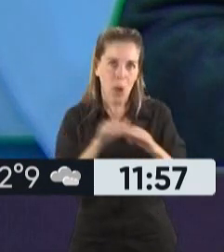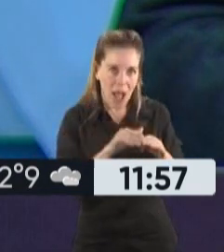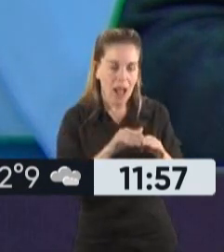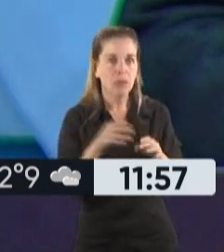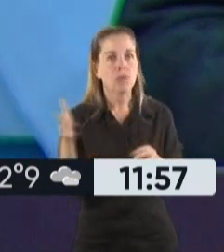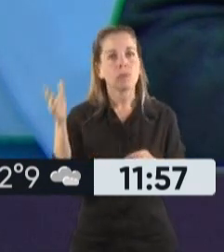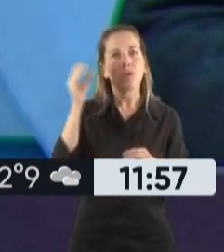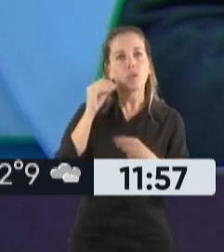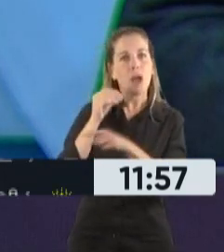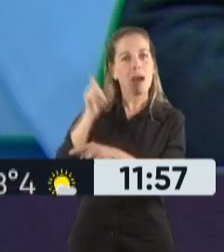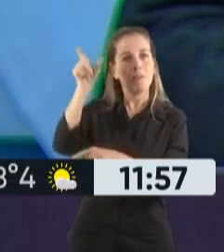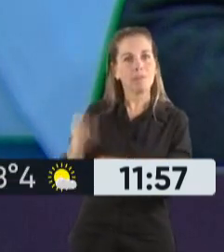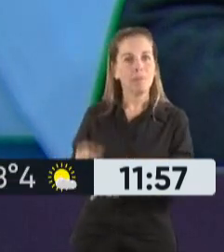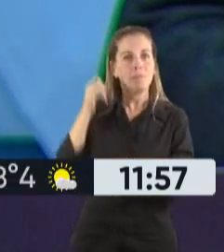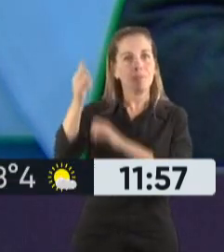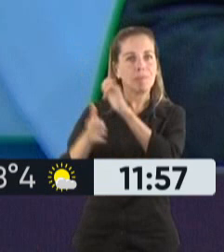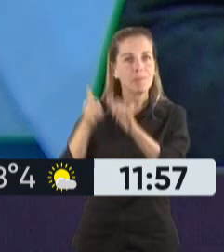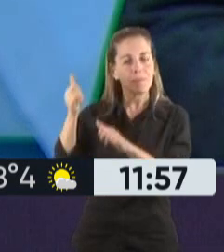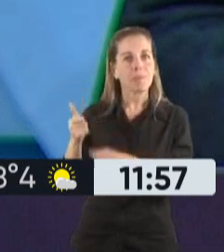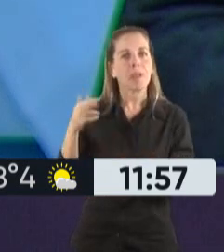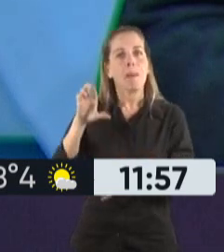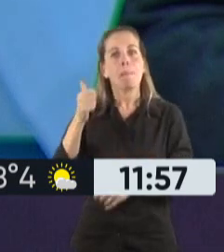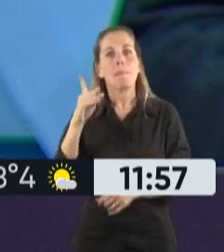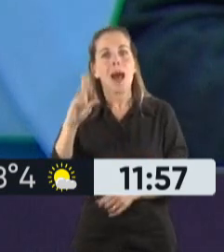la maravillosa exposición de Pablo,